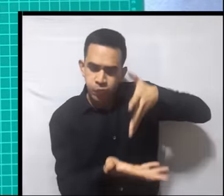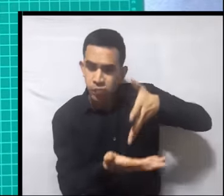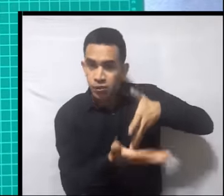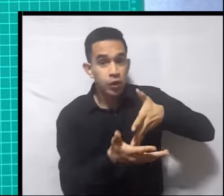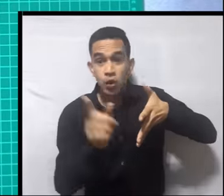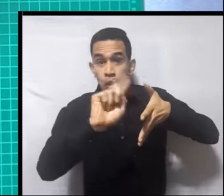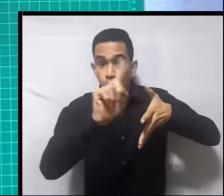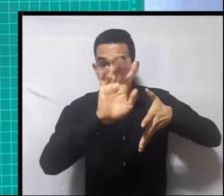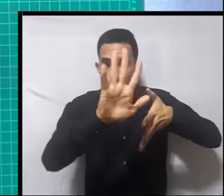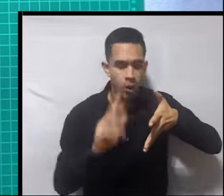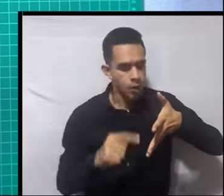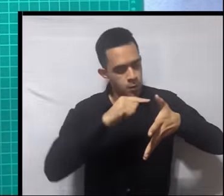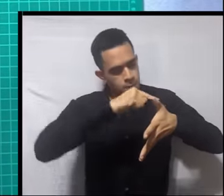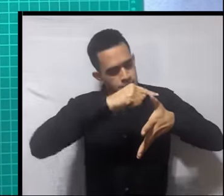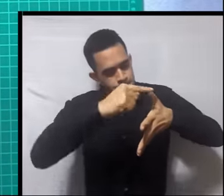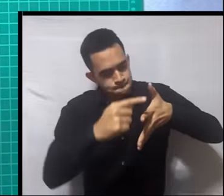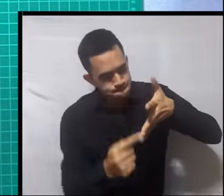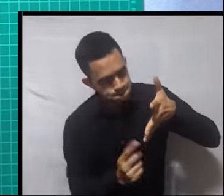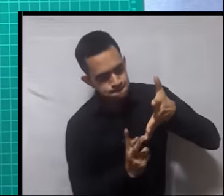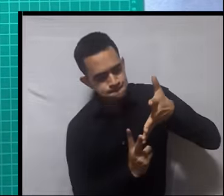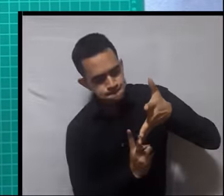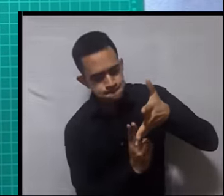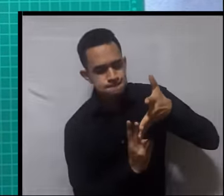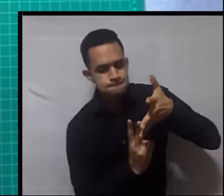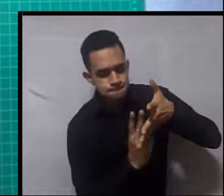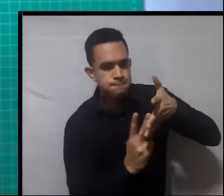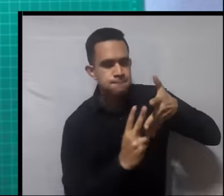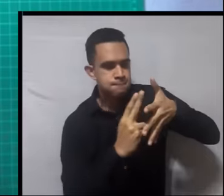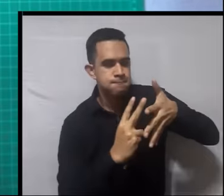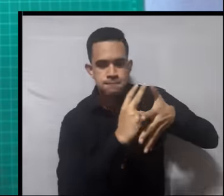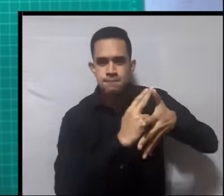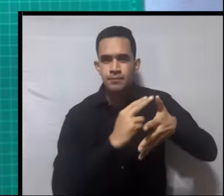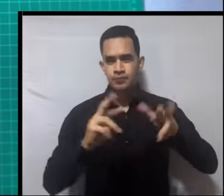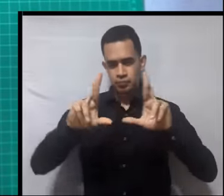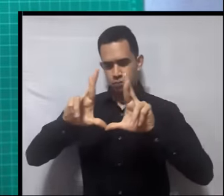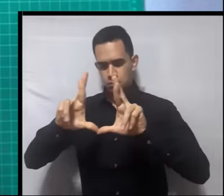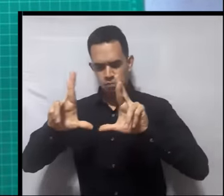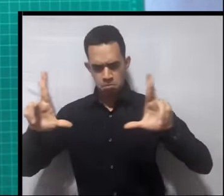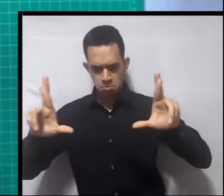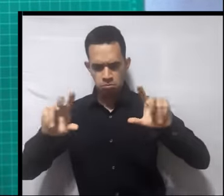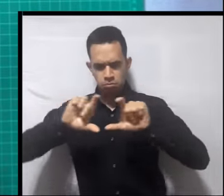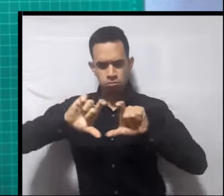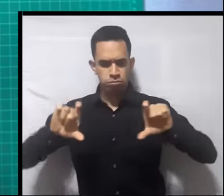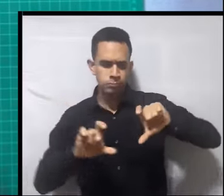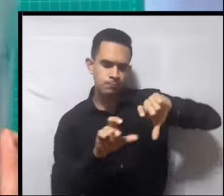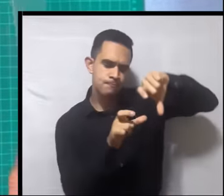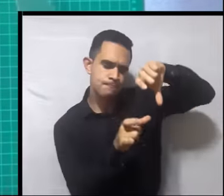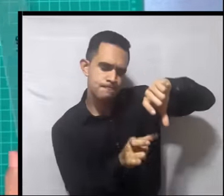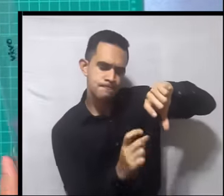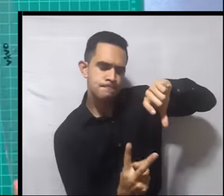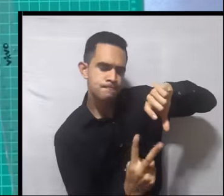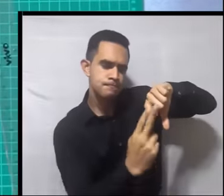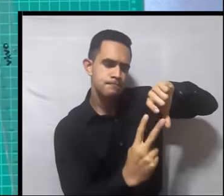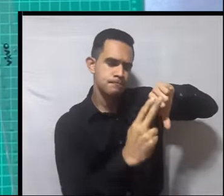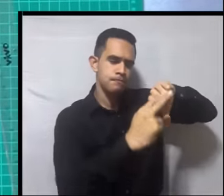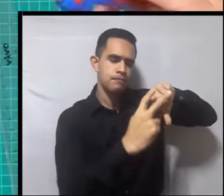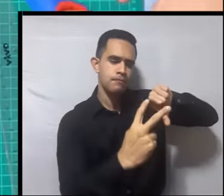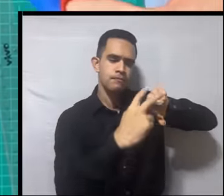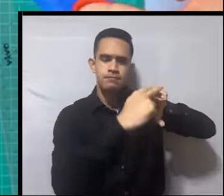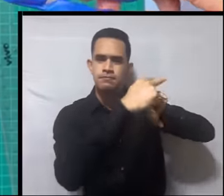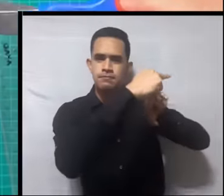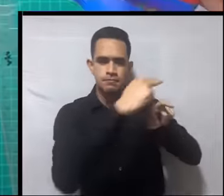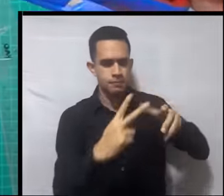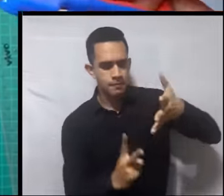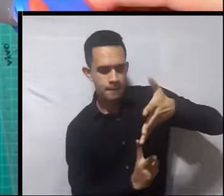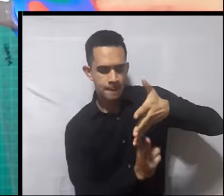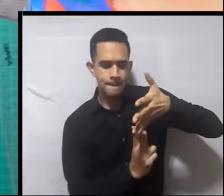ello, debes recortar uniformemente cada aspa. Te puedes apoyar con una regla para realizar esos cortes.